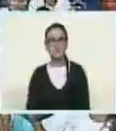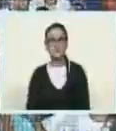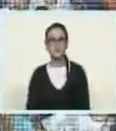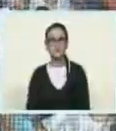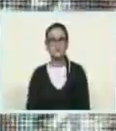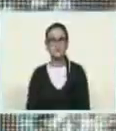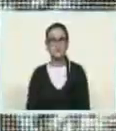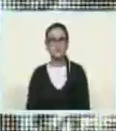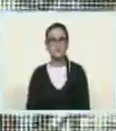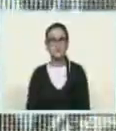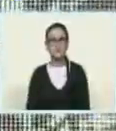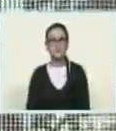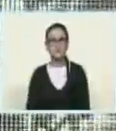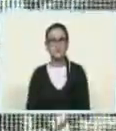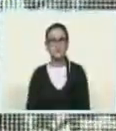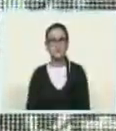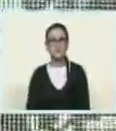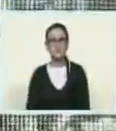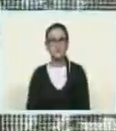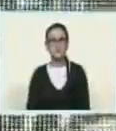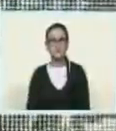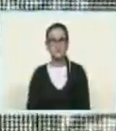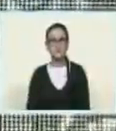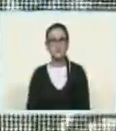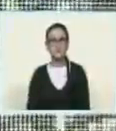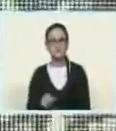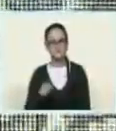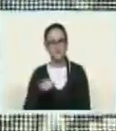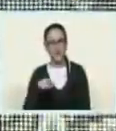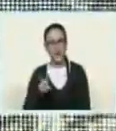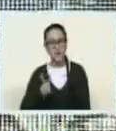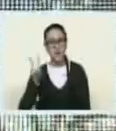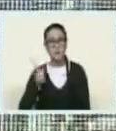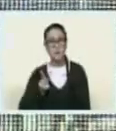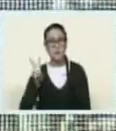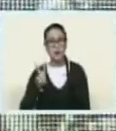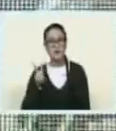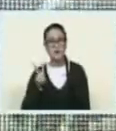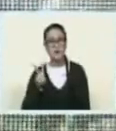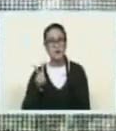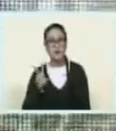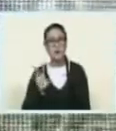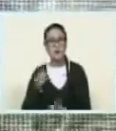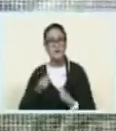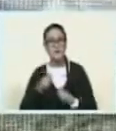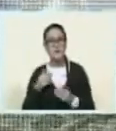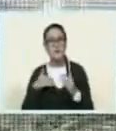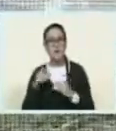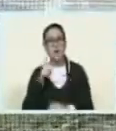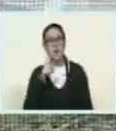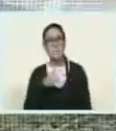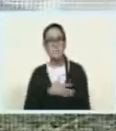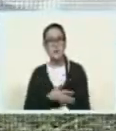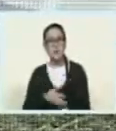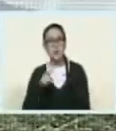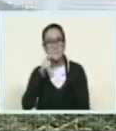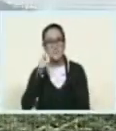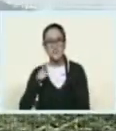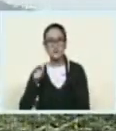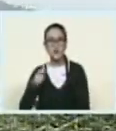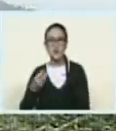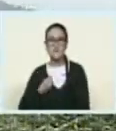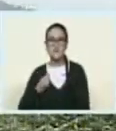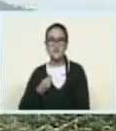Y el eje de esta inmensa región, aquí en los valles de Tuy, ya vive más de 1 millón de